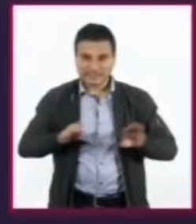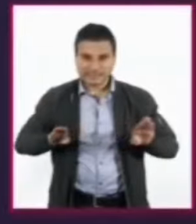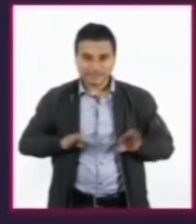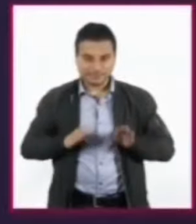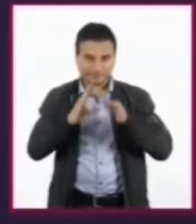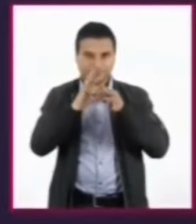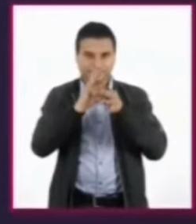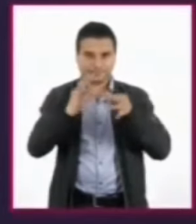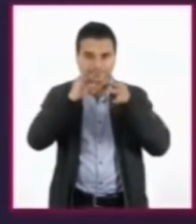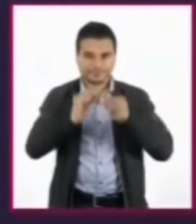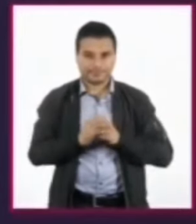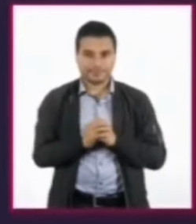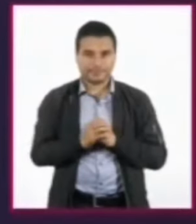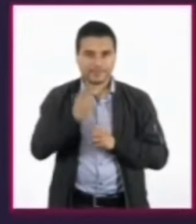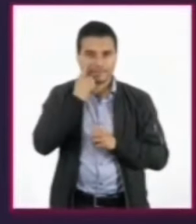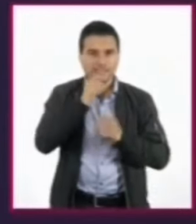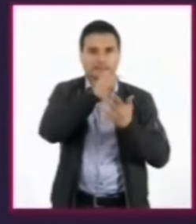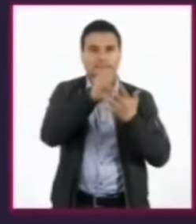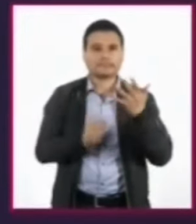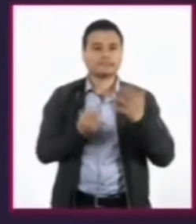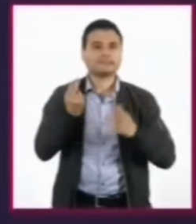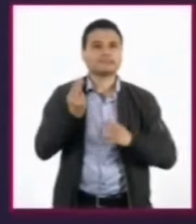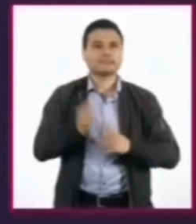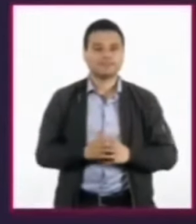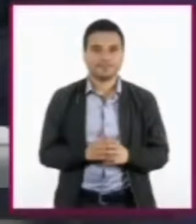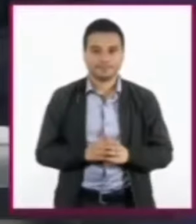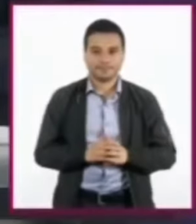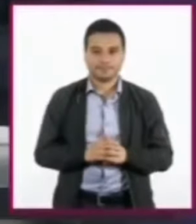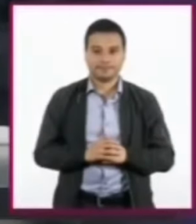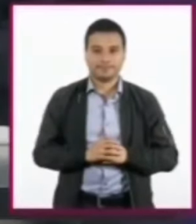materiales que vamos a requerir son